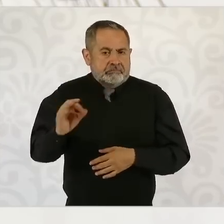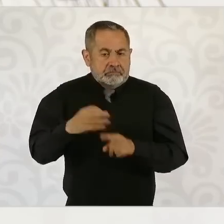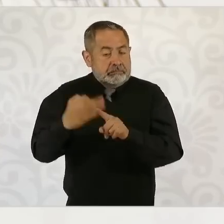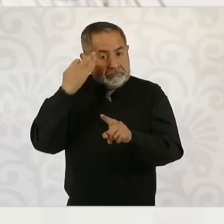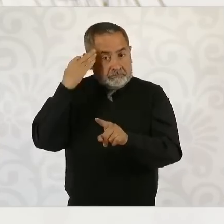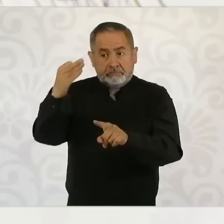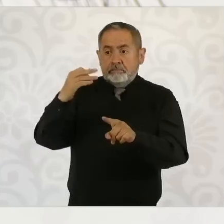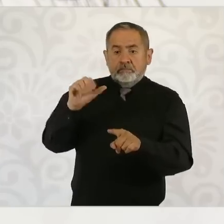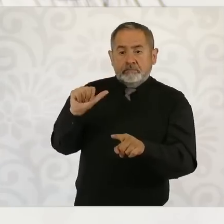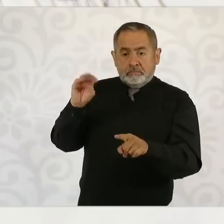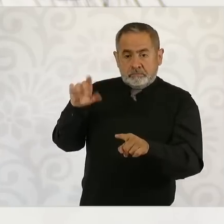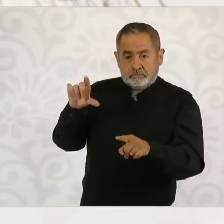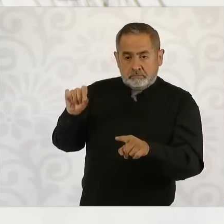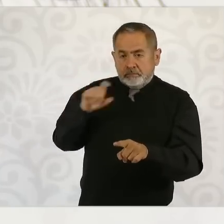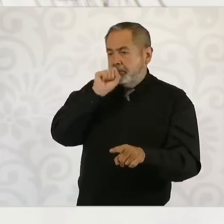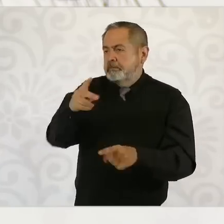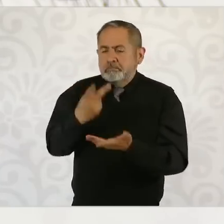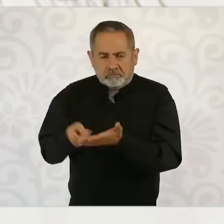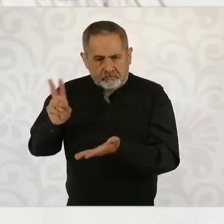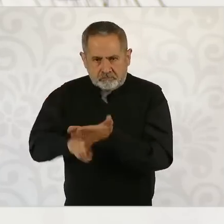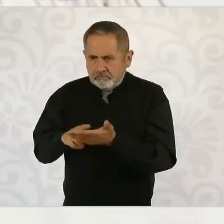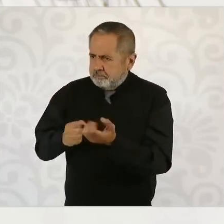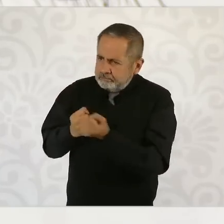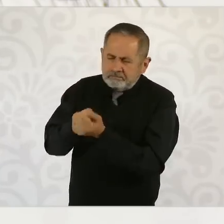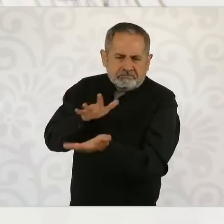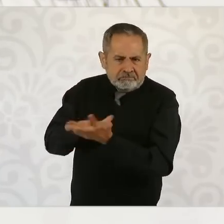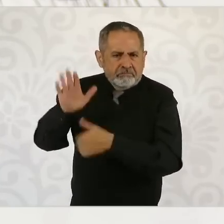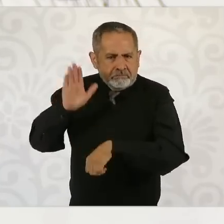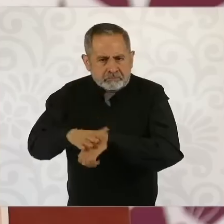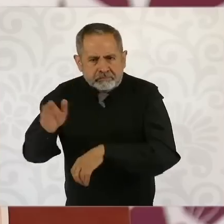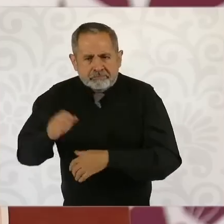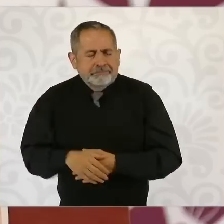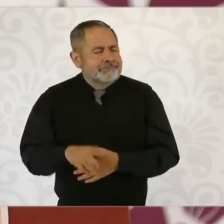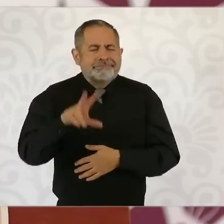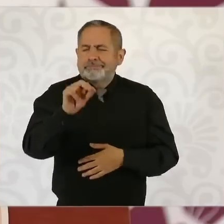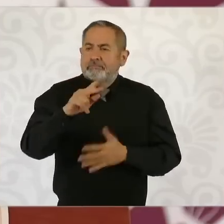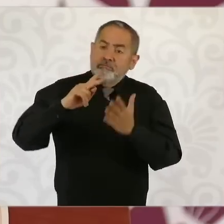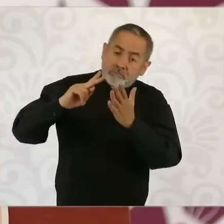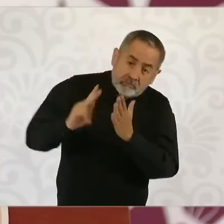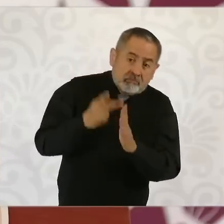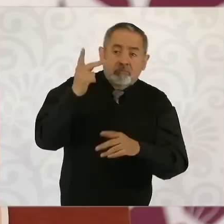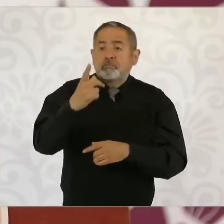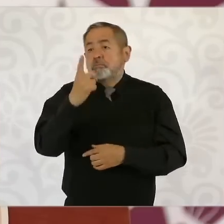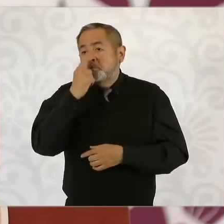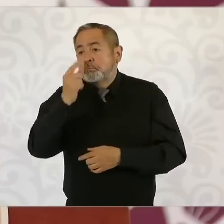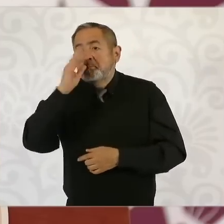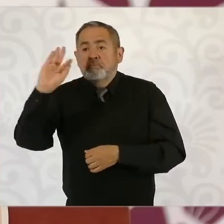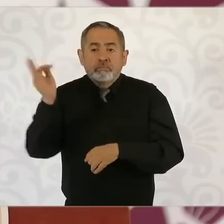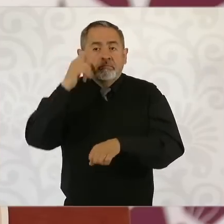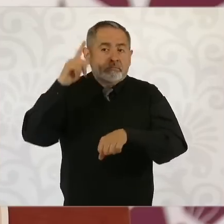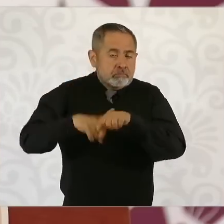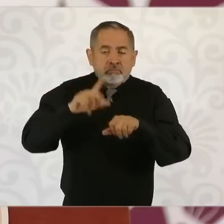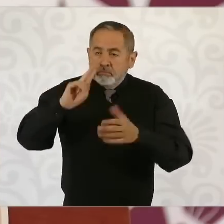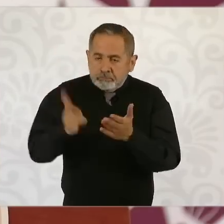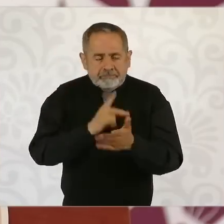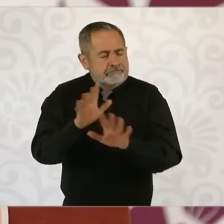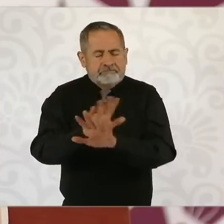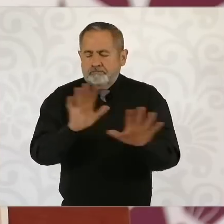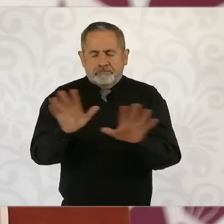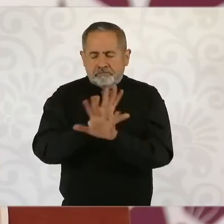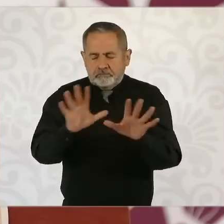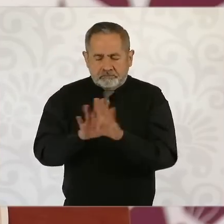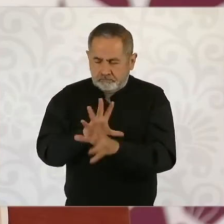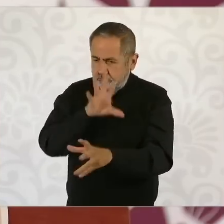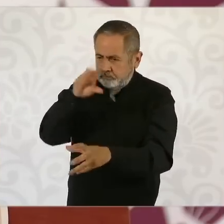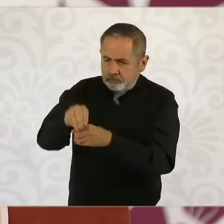presidente López Obrador y con nosotros estamos fortaleciendo. Entonces no es que regresa la Policía Federal, ni mucho menos, sino el fortalecimiento de